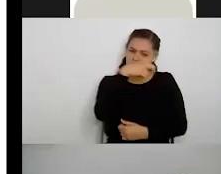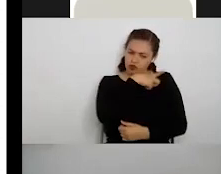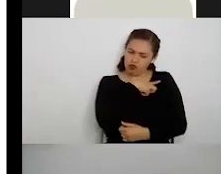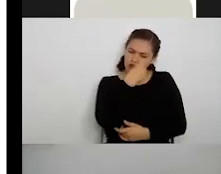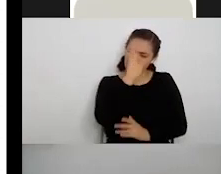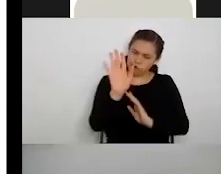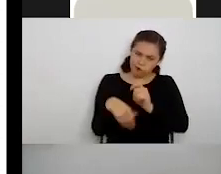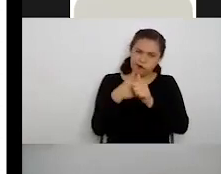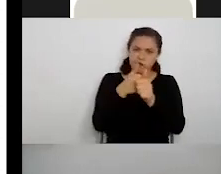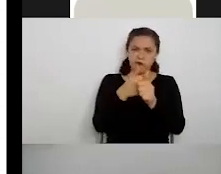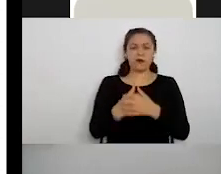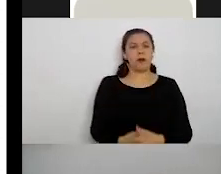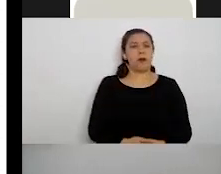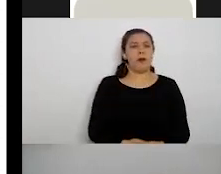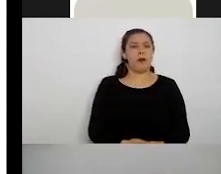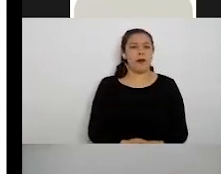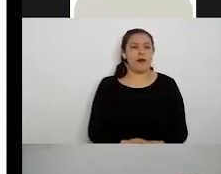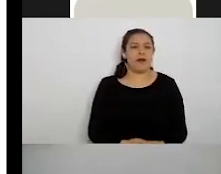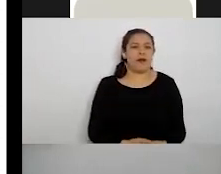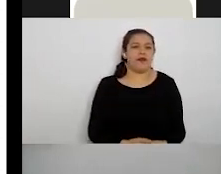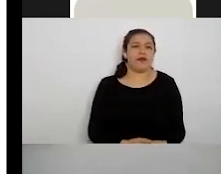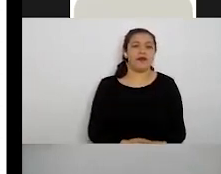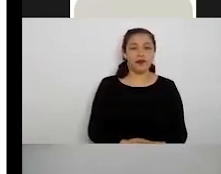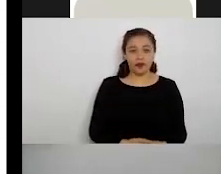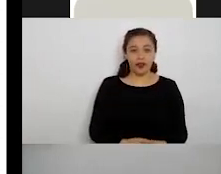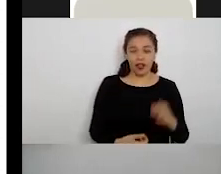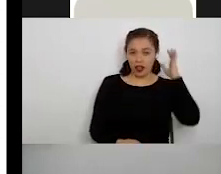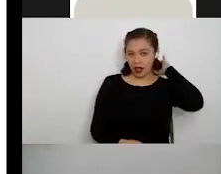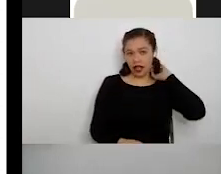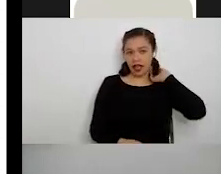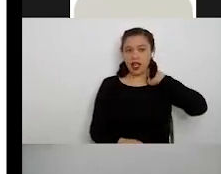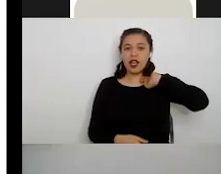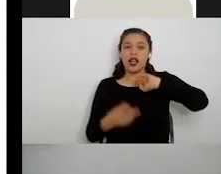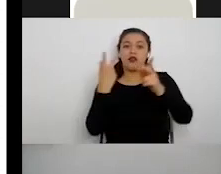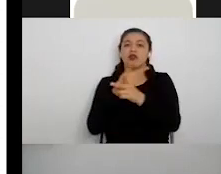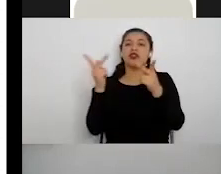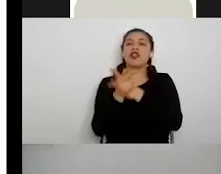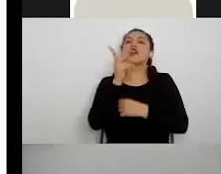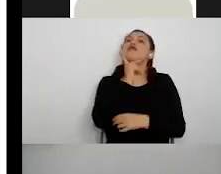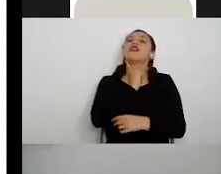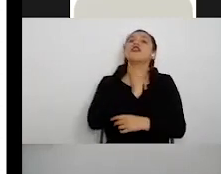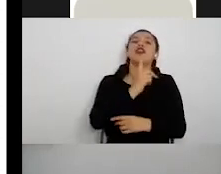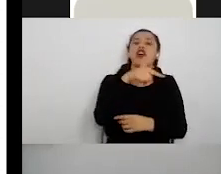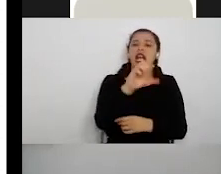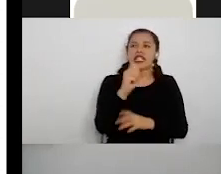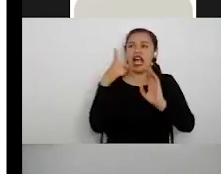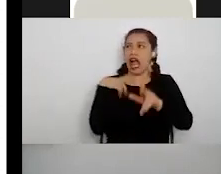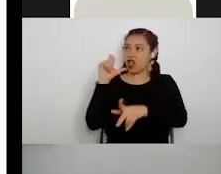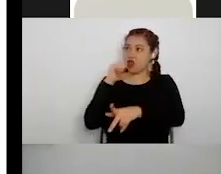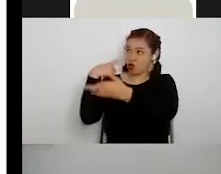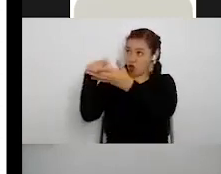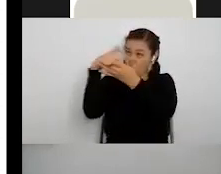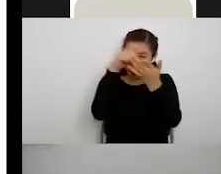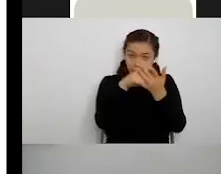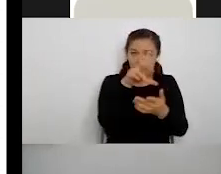no necesitaba ser vulnerable a la producción de petróleo y gas, después de que la OPEP en los